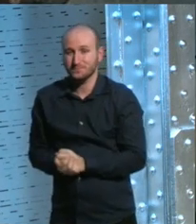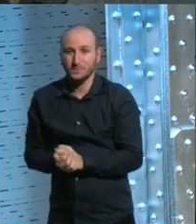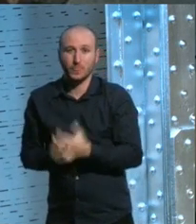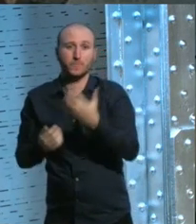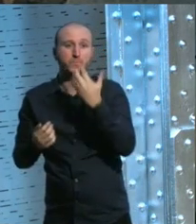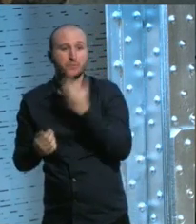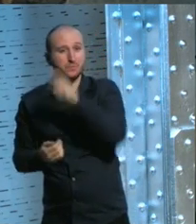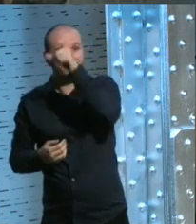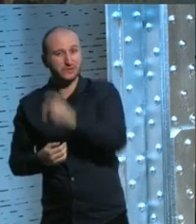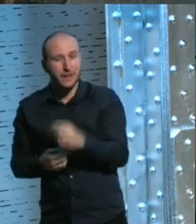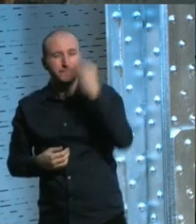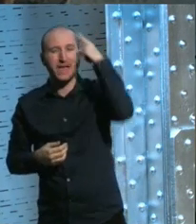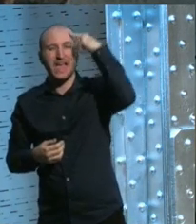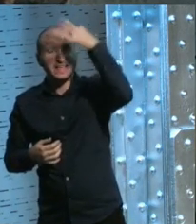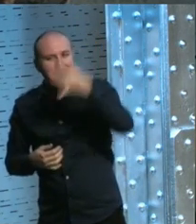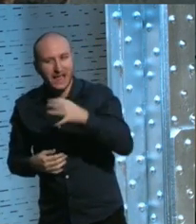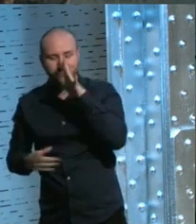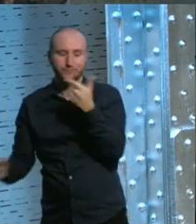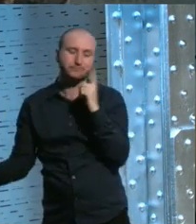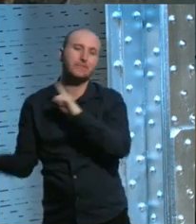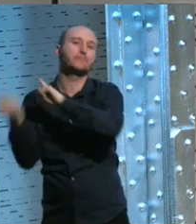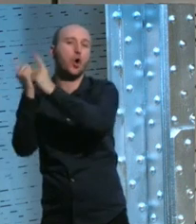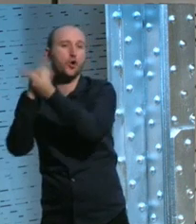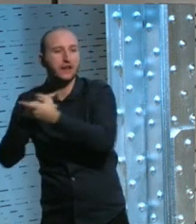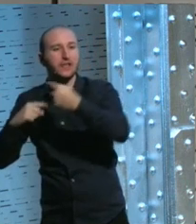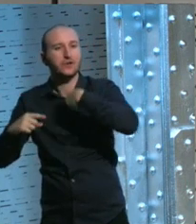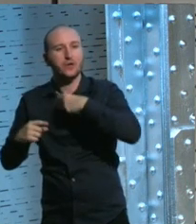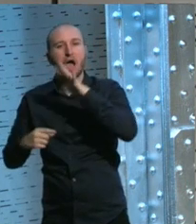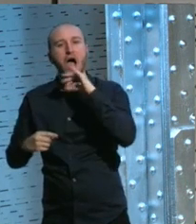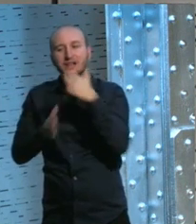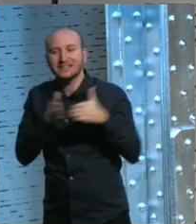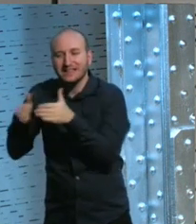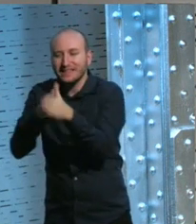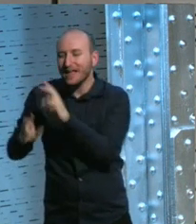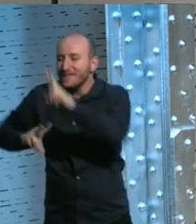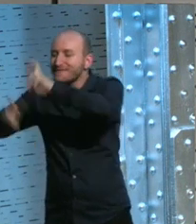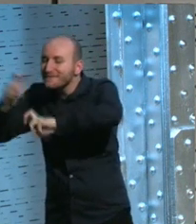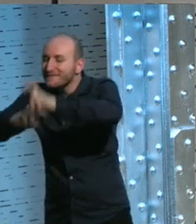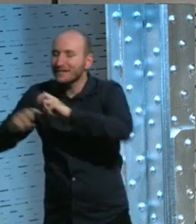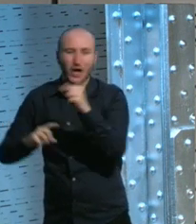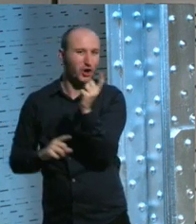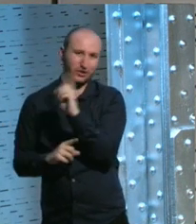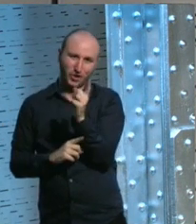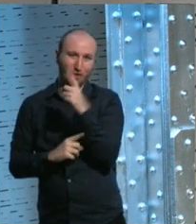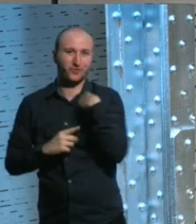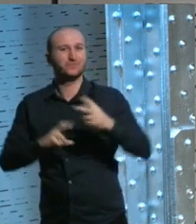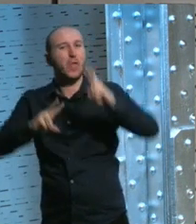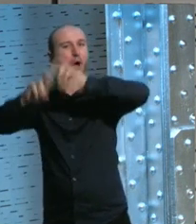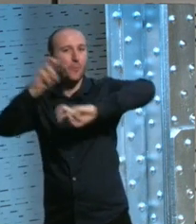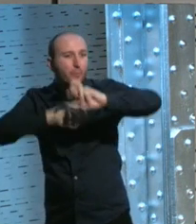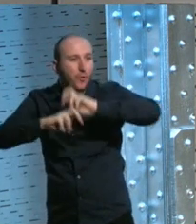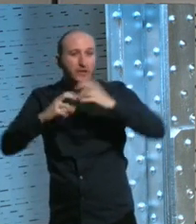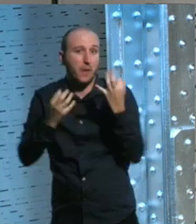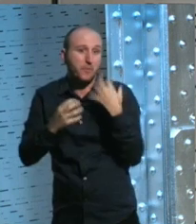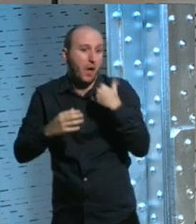pudiera creer, no fui en busca de tendencias, fue en busca